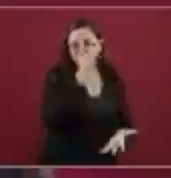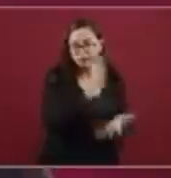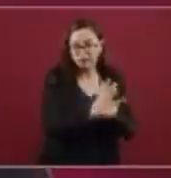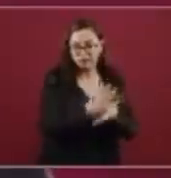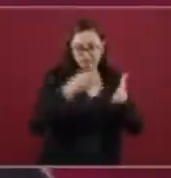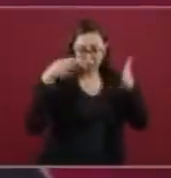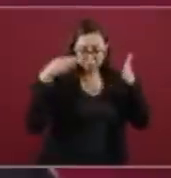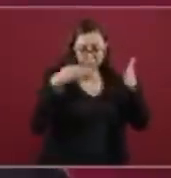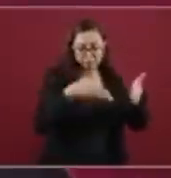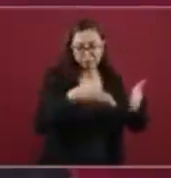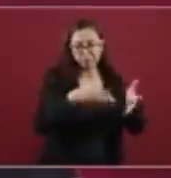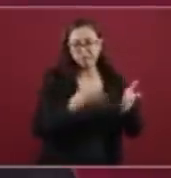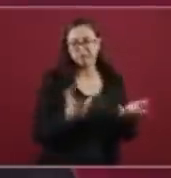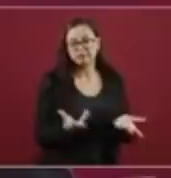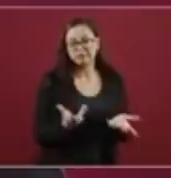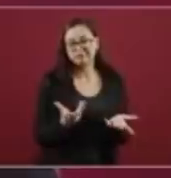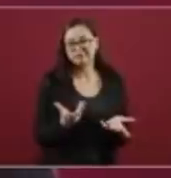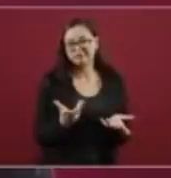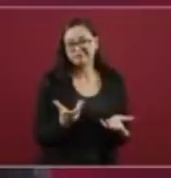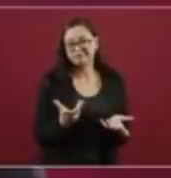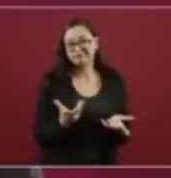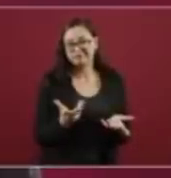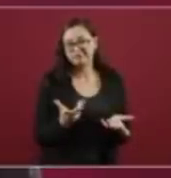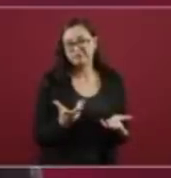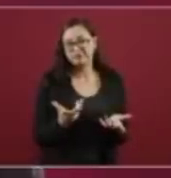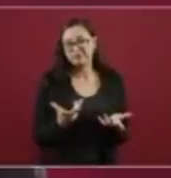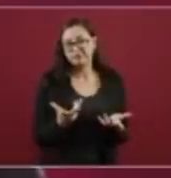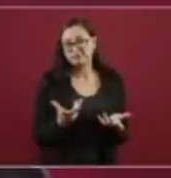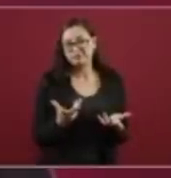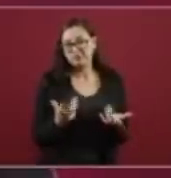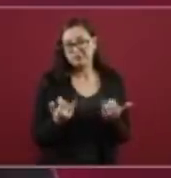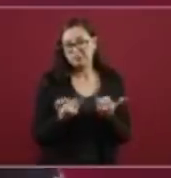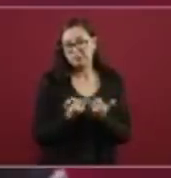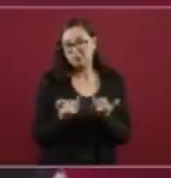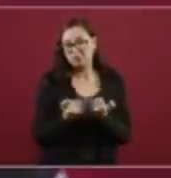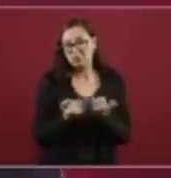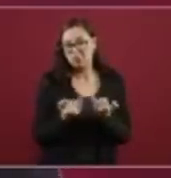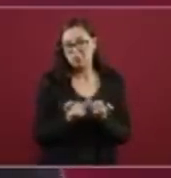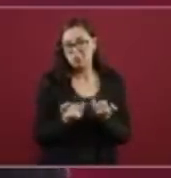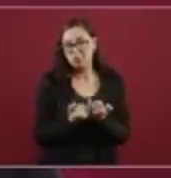Era como el puerquito, era